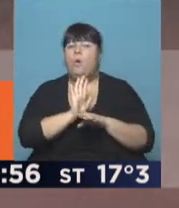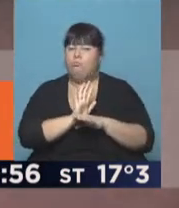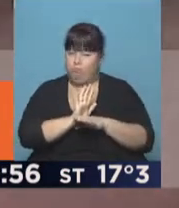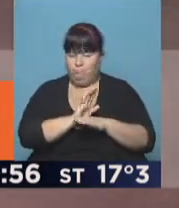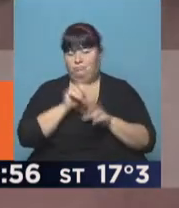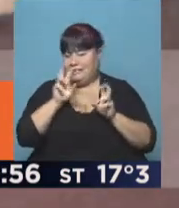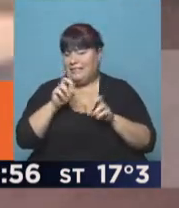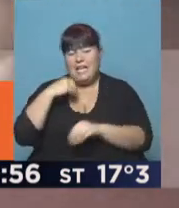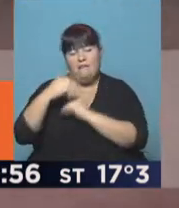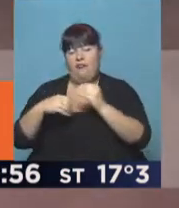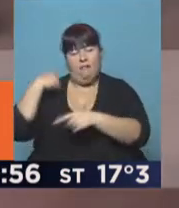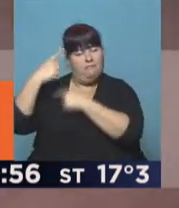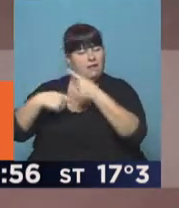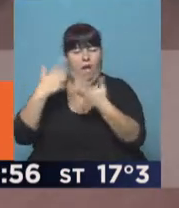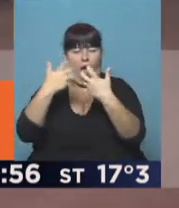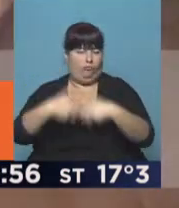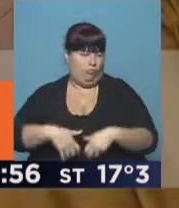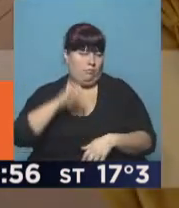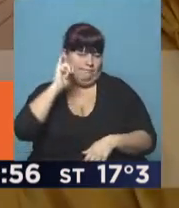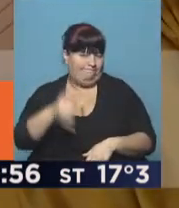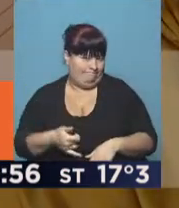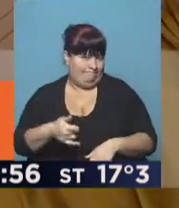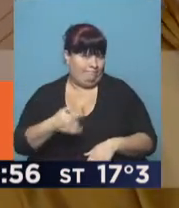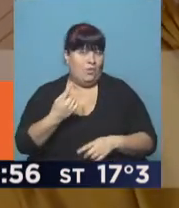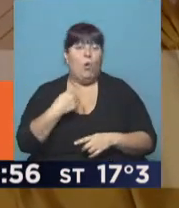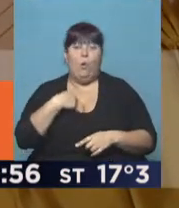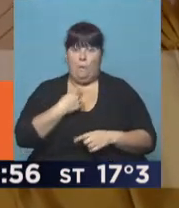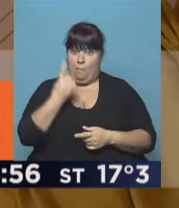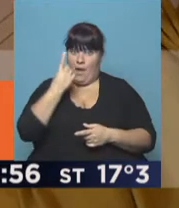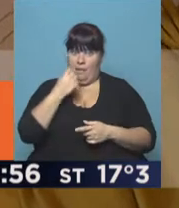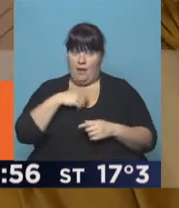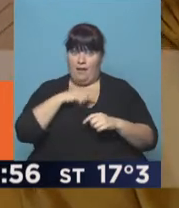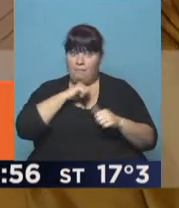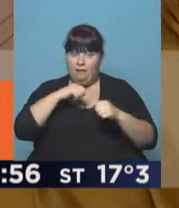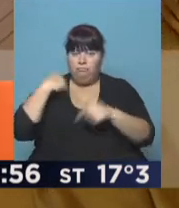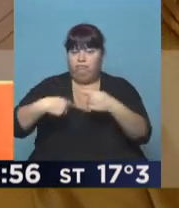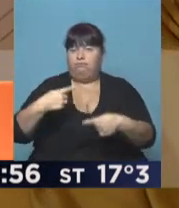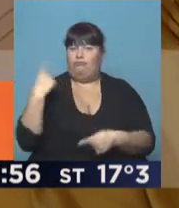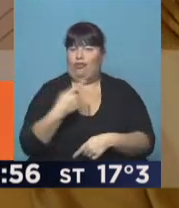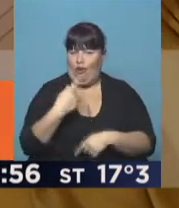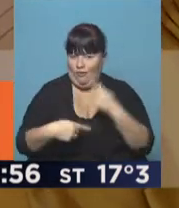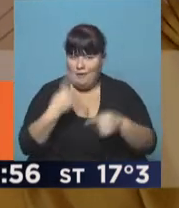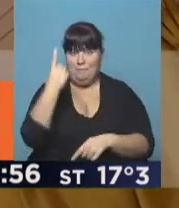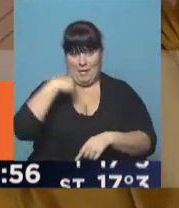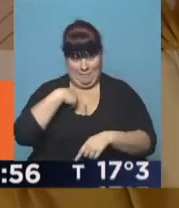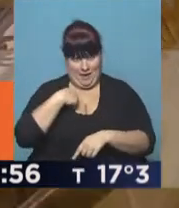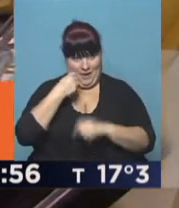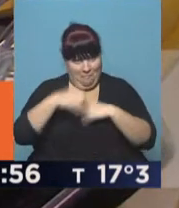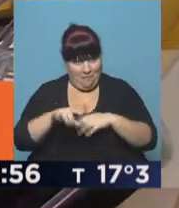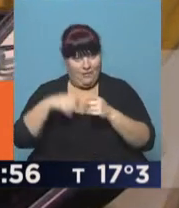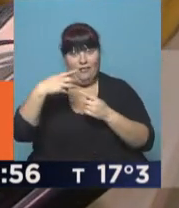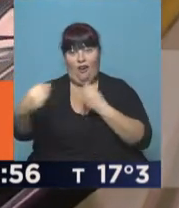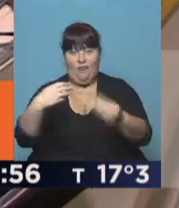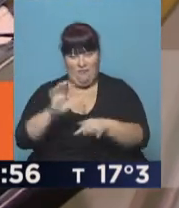hay una cuestión familiar que se destapó una vez que empezó la seguidilla, digamos. Claro, yo di el primer